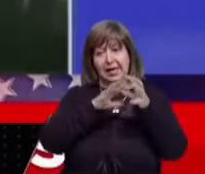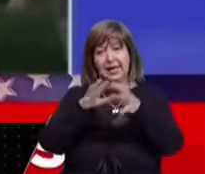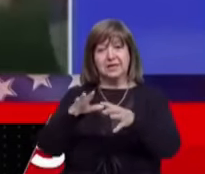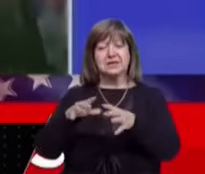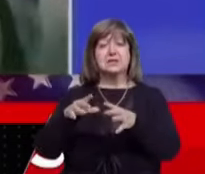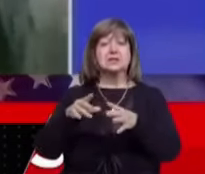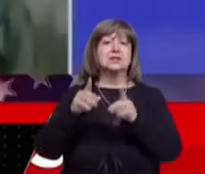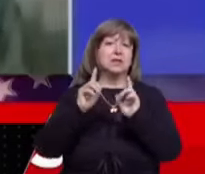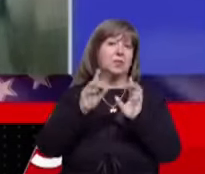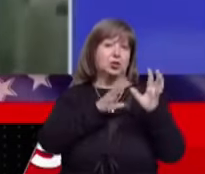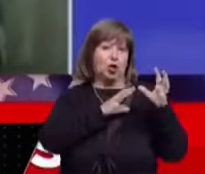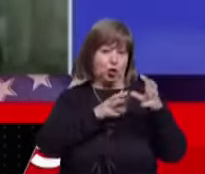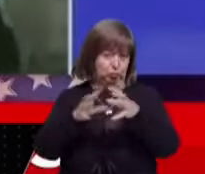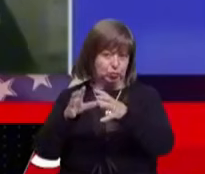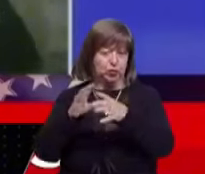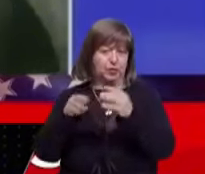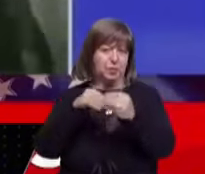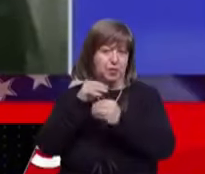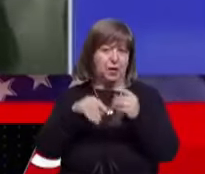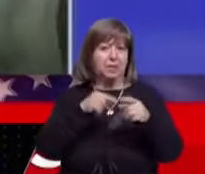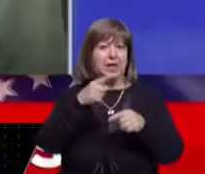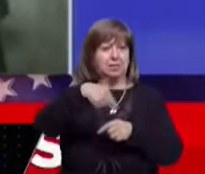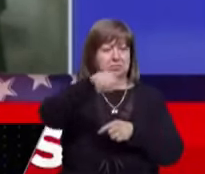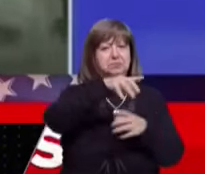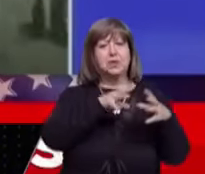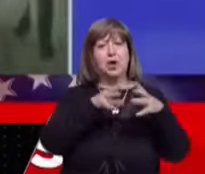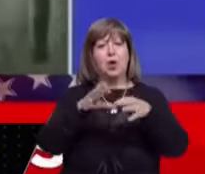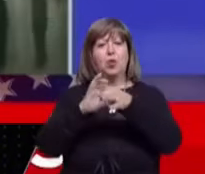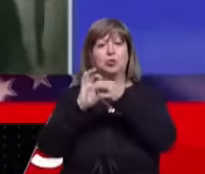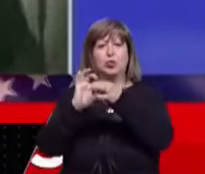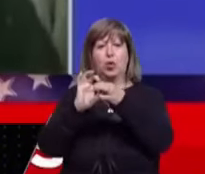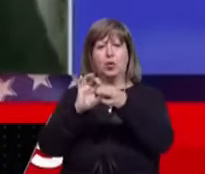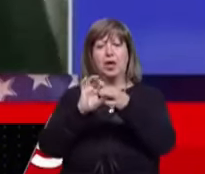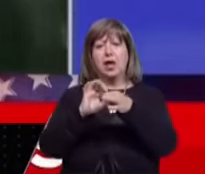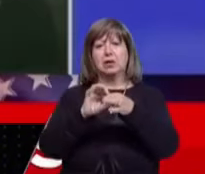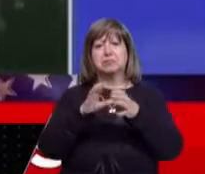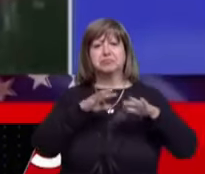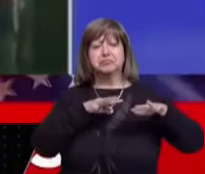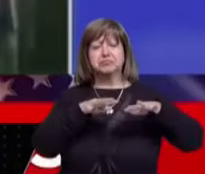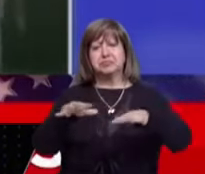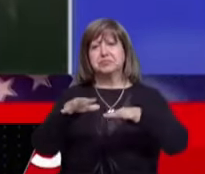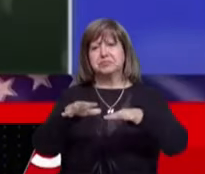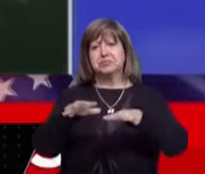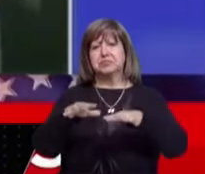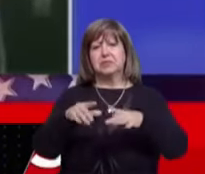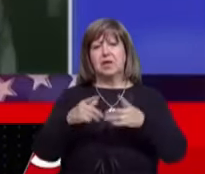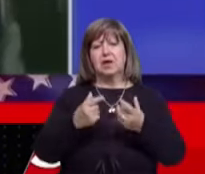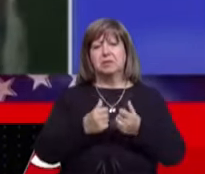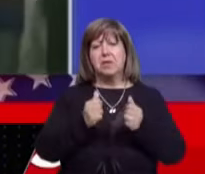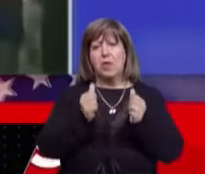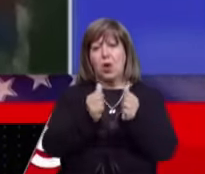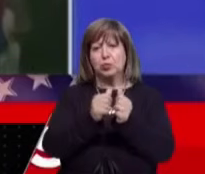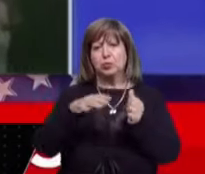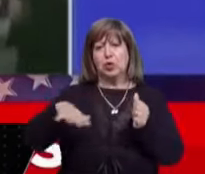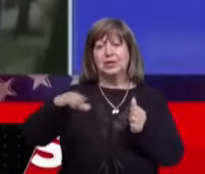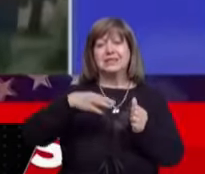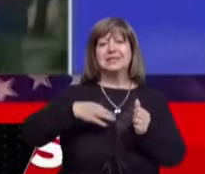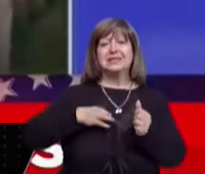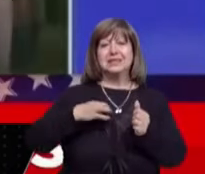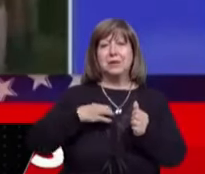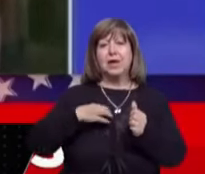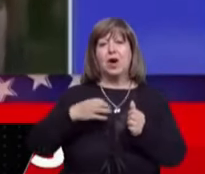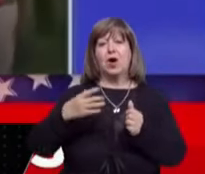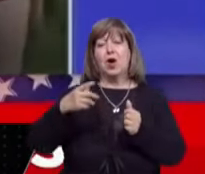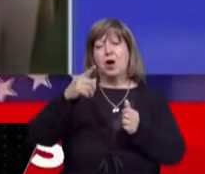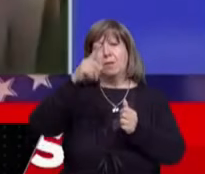vida, las hijas de la vida, en perfecta unión popular, militar, policial, cívico, militar,